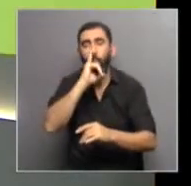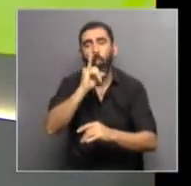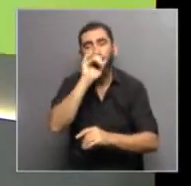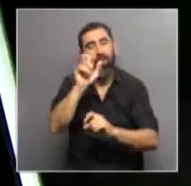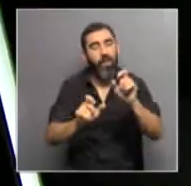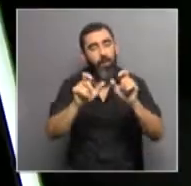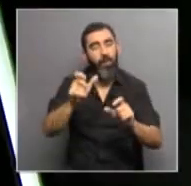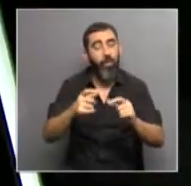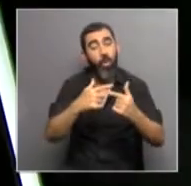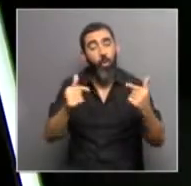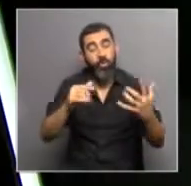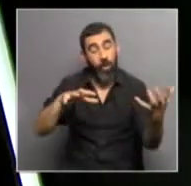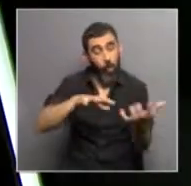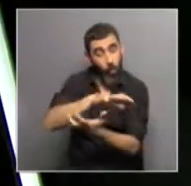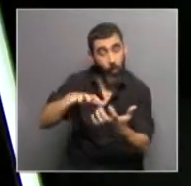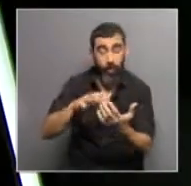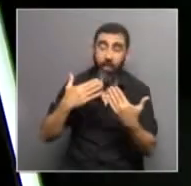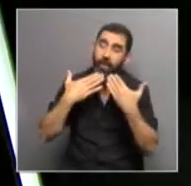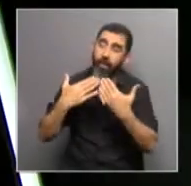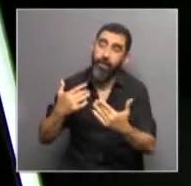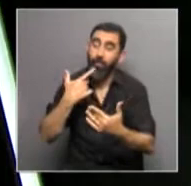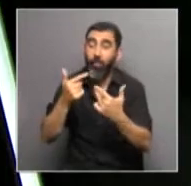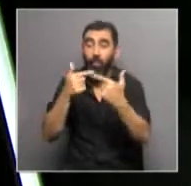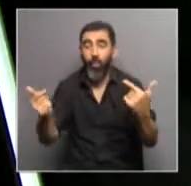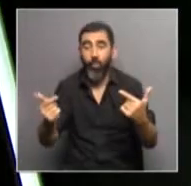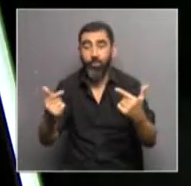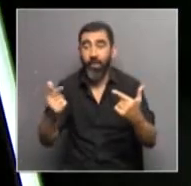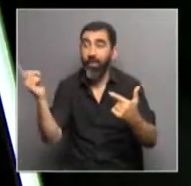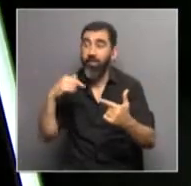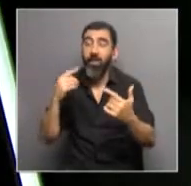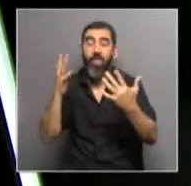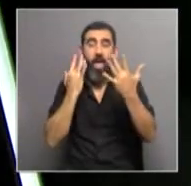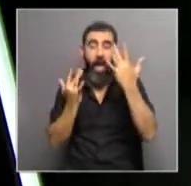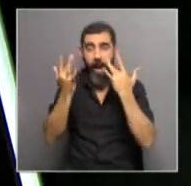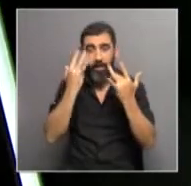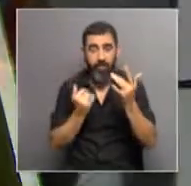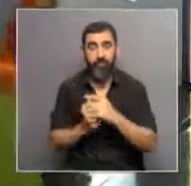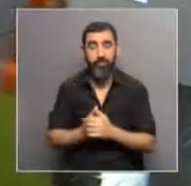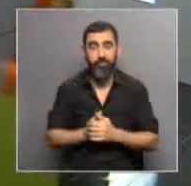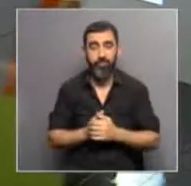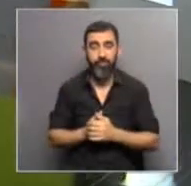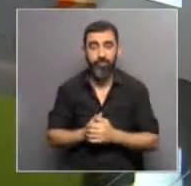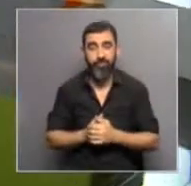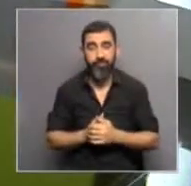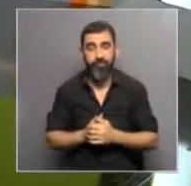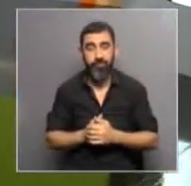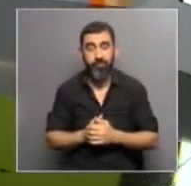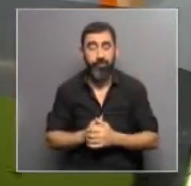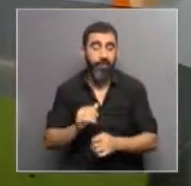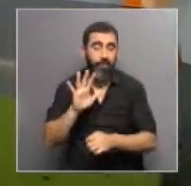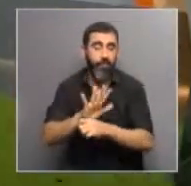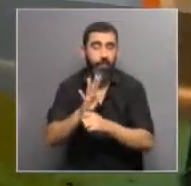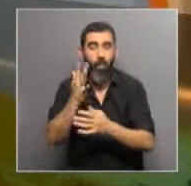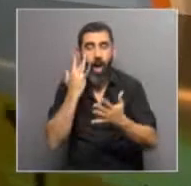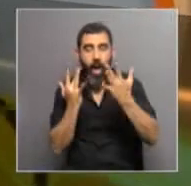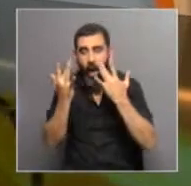gente cosas muy complejas a través de elementos que en este caso vienen del arte. Sí, en definitiva es una especie de artilugio